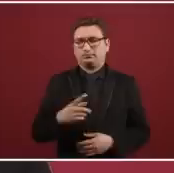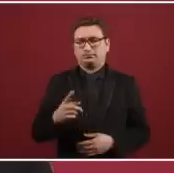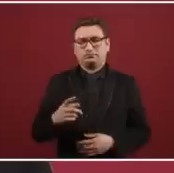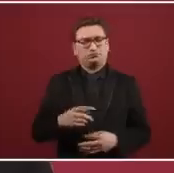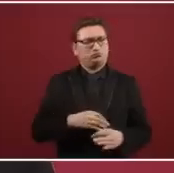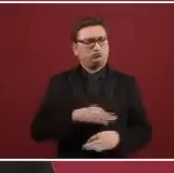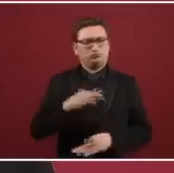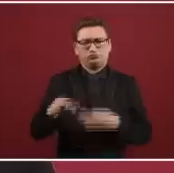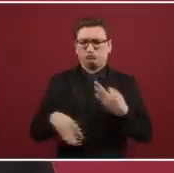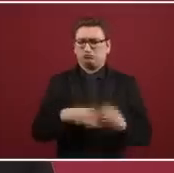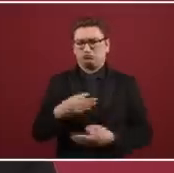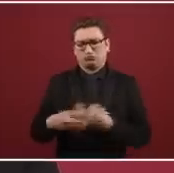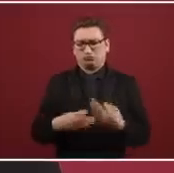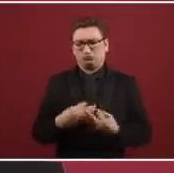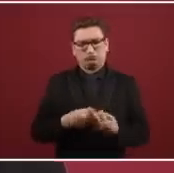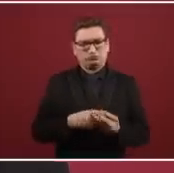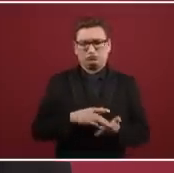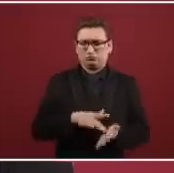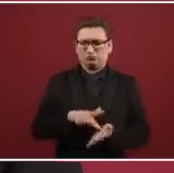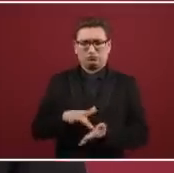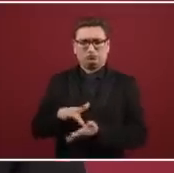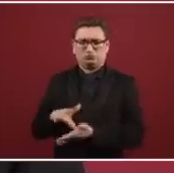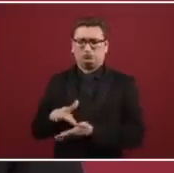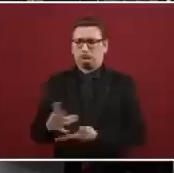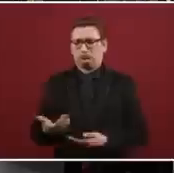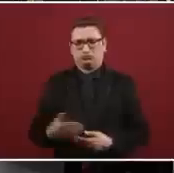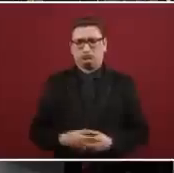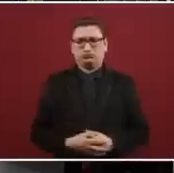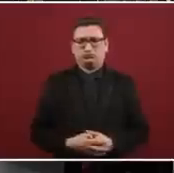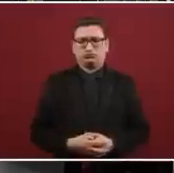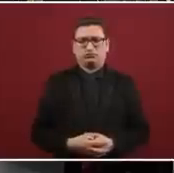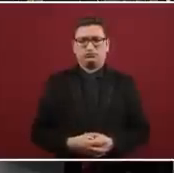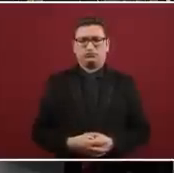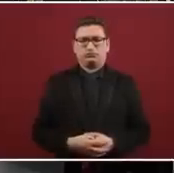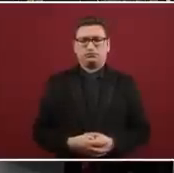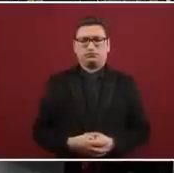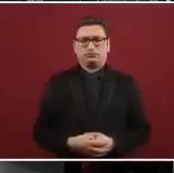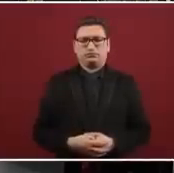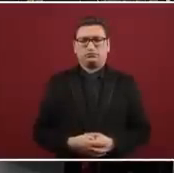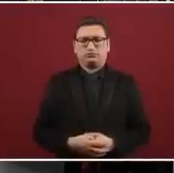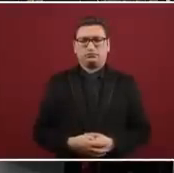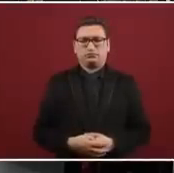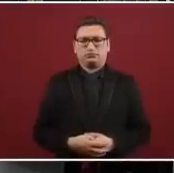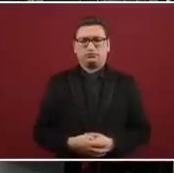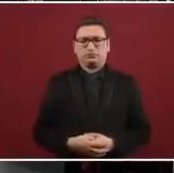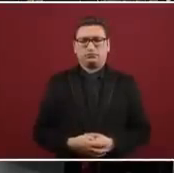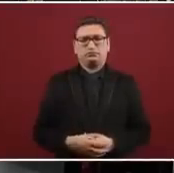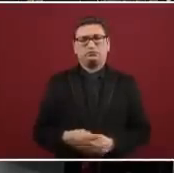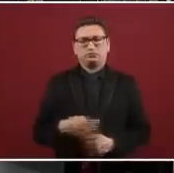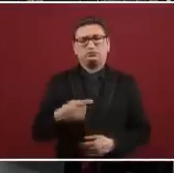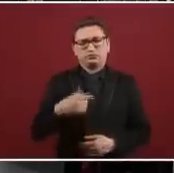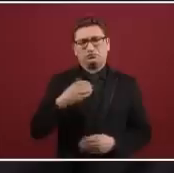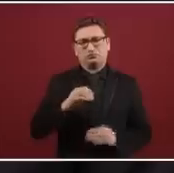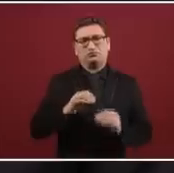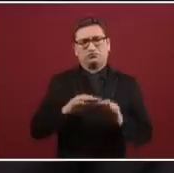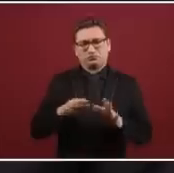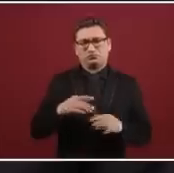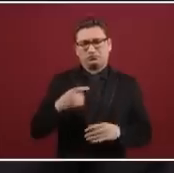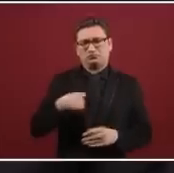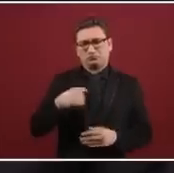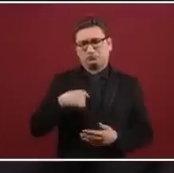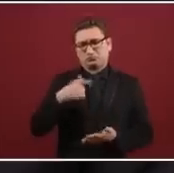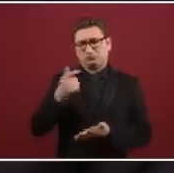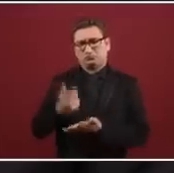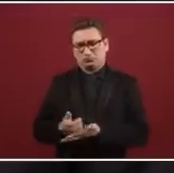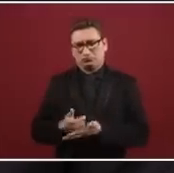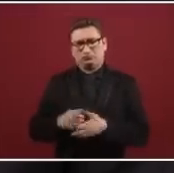cooperaron. De todas maneras, pues sí, creo yo que se tiene que pagar lo del sonido, ¿sí? Lo